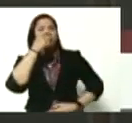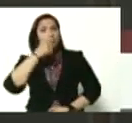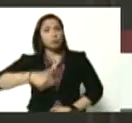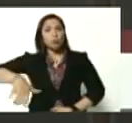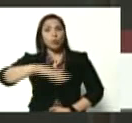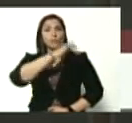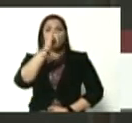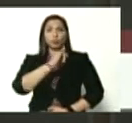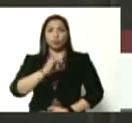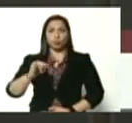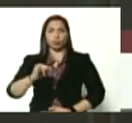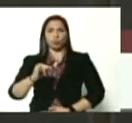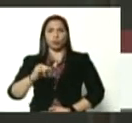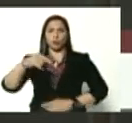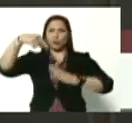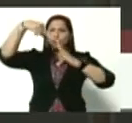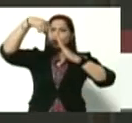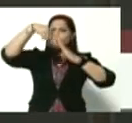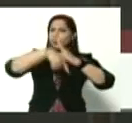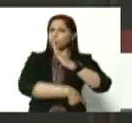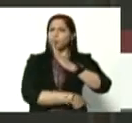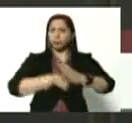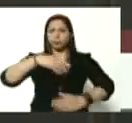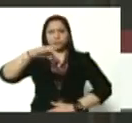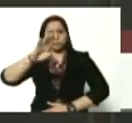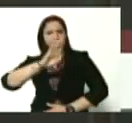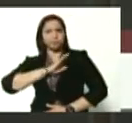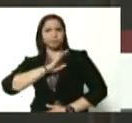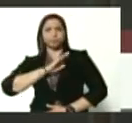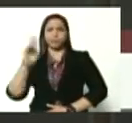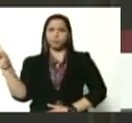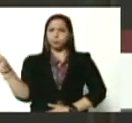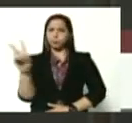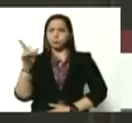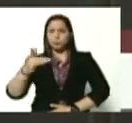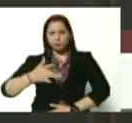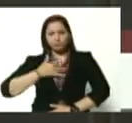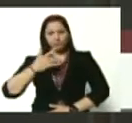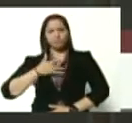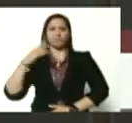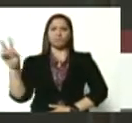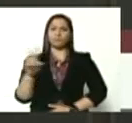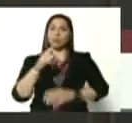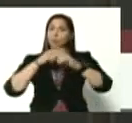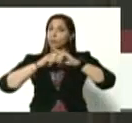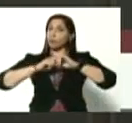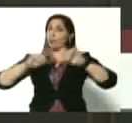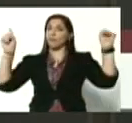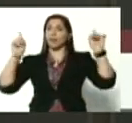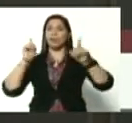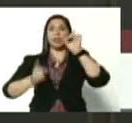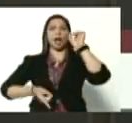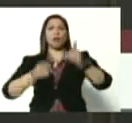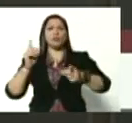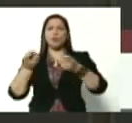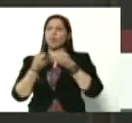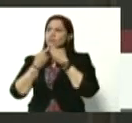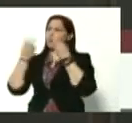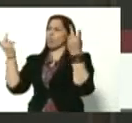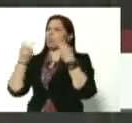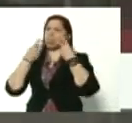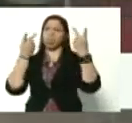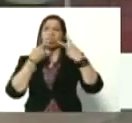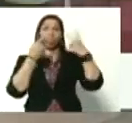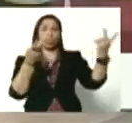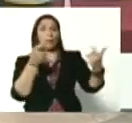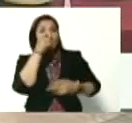es profundamente venezolano venezolanista a diferencia de lo que algunos andan pregonando el